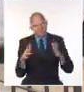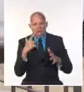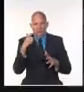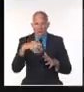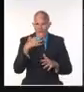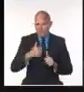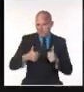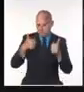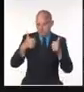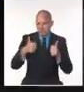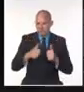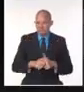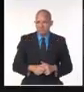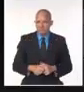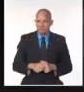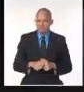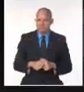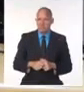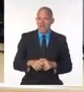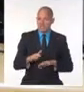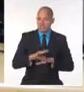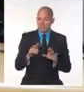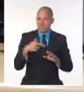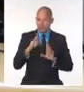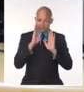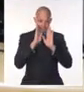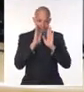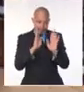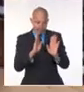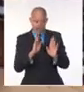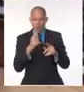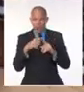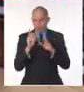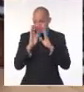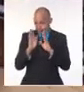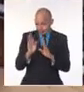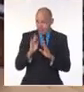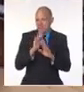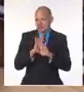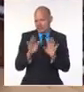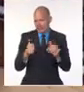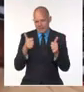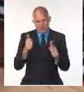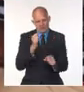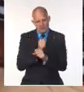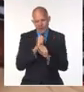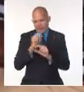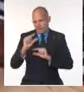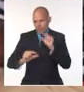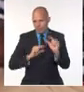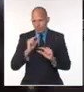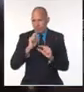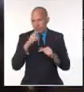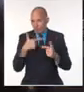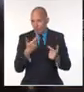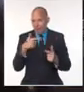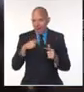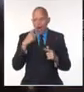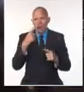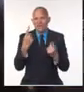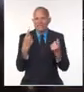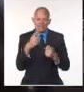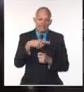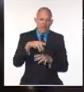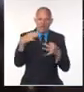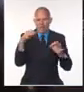dando resultados. De cara al cliente, los bufetes internacionales y consultoría trabajan para aumentar el acceso al servicio de legalización, en tanto